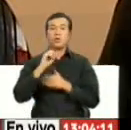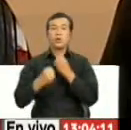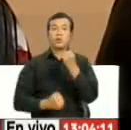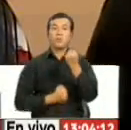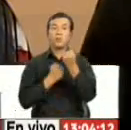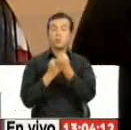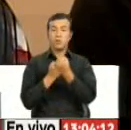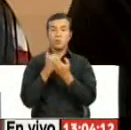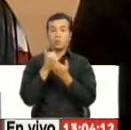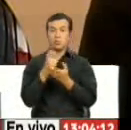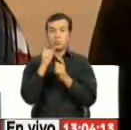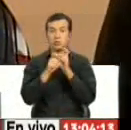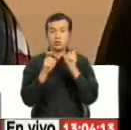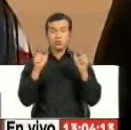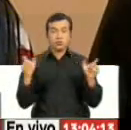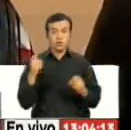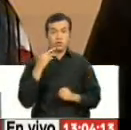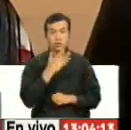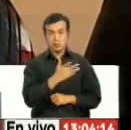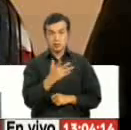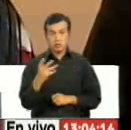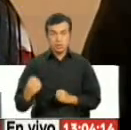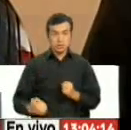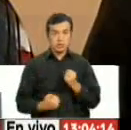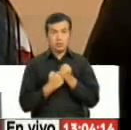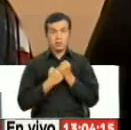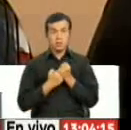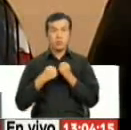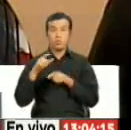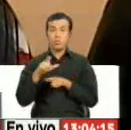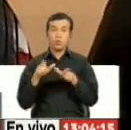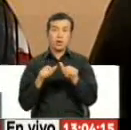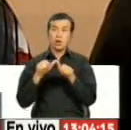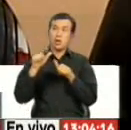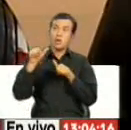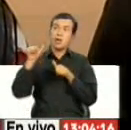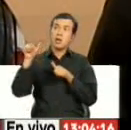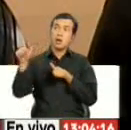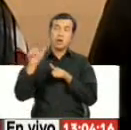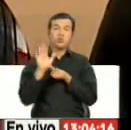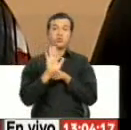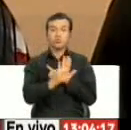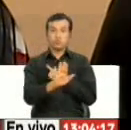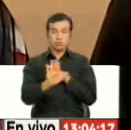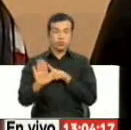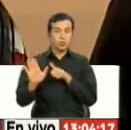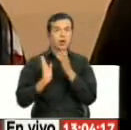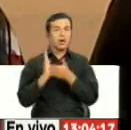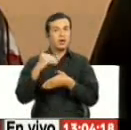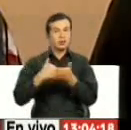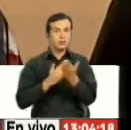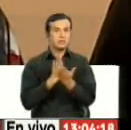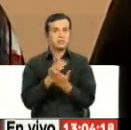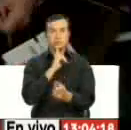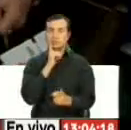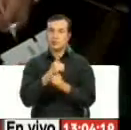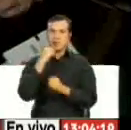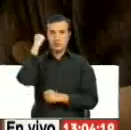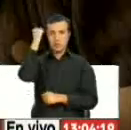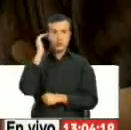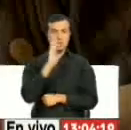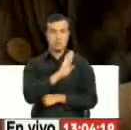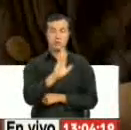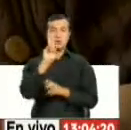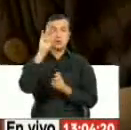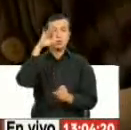a las personas aunque estén en los lugares más lejanos para que tengan acceso a ese derecho en la